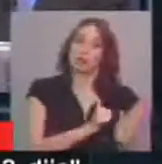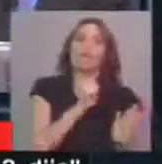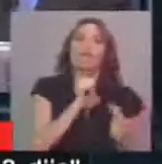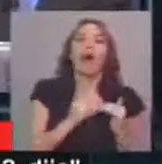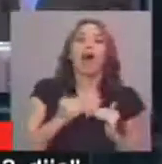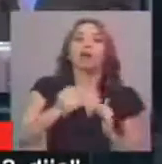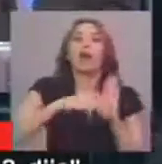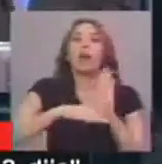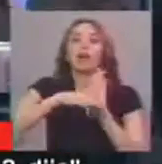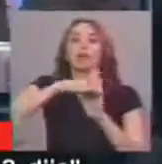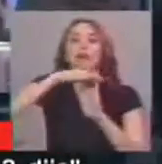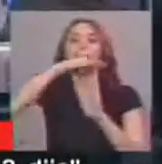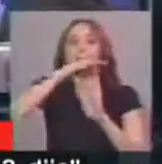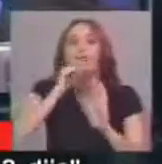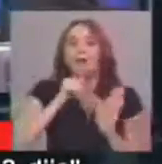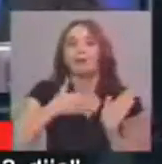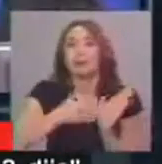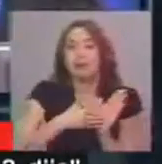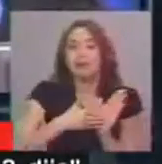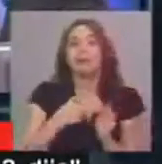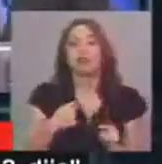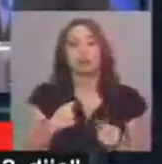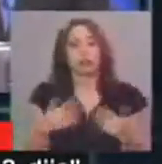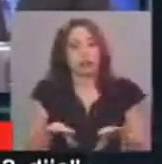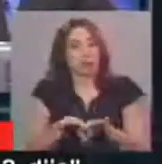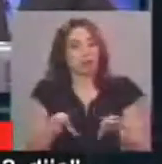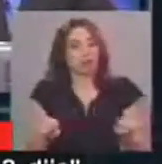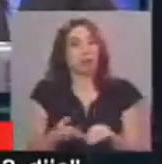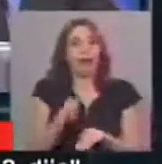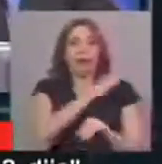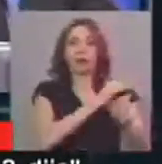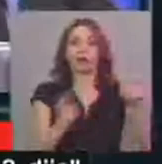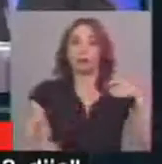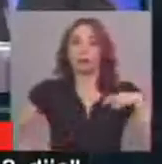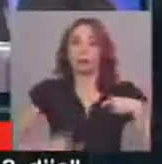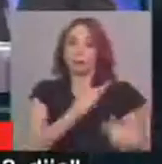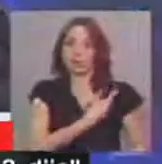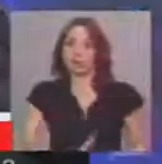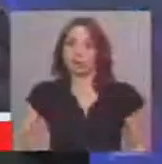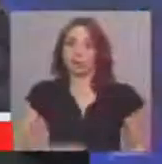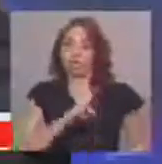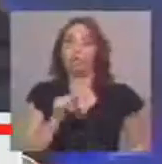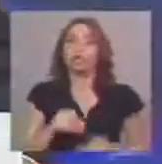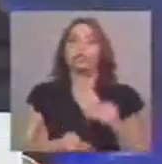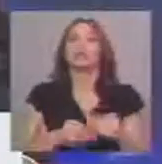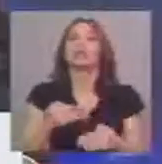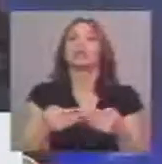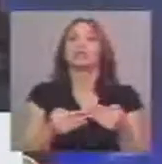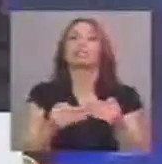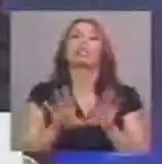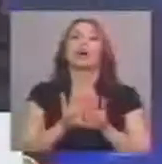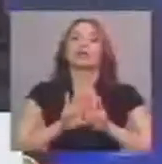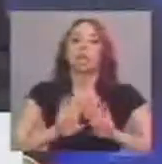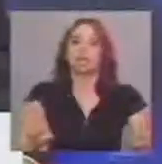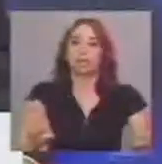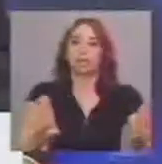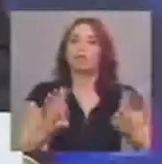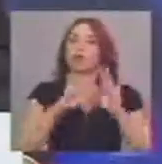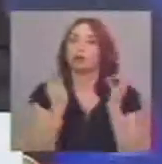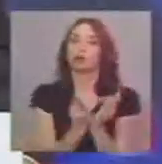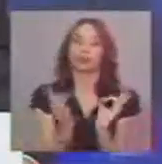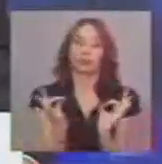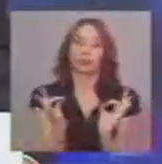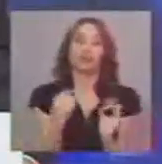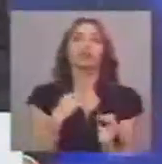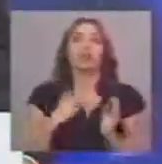etapas pendientes. Y tal como yo me he comprometido, antes de asumir como presidente de la República, ese proceso va a estar terminado íntegramente,